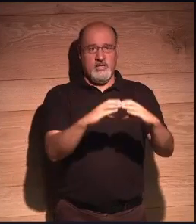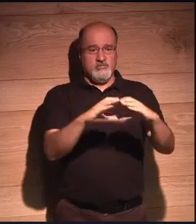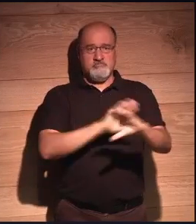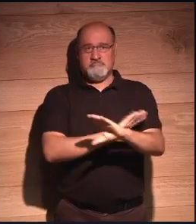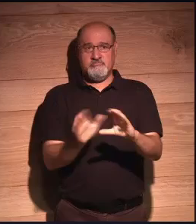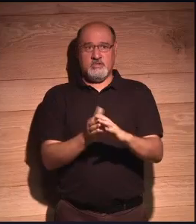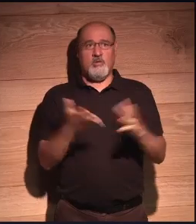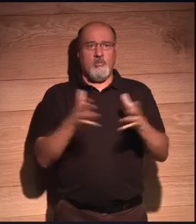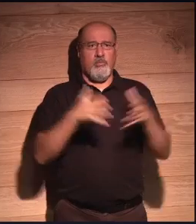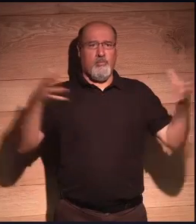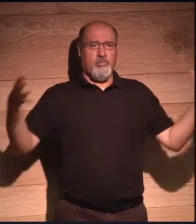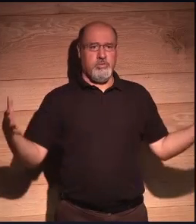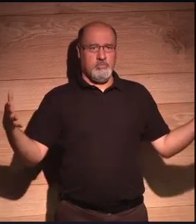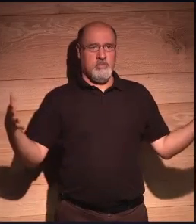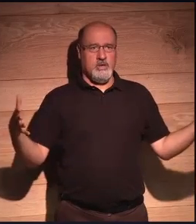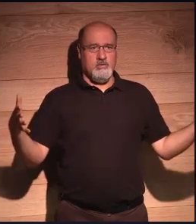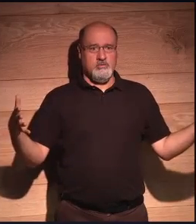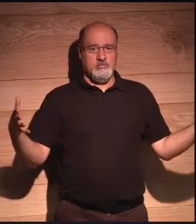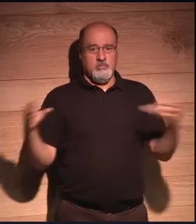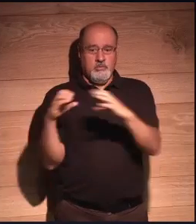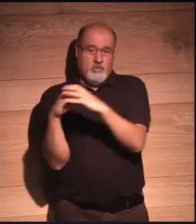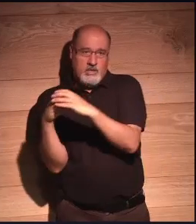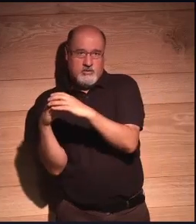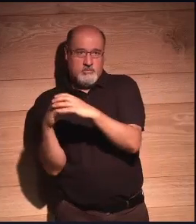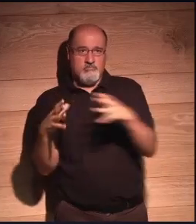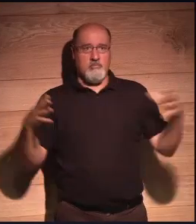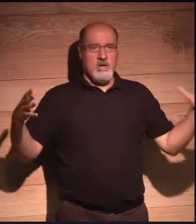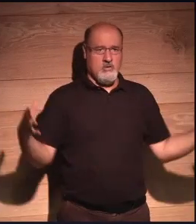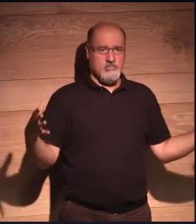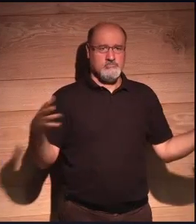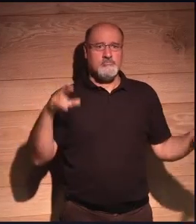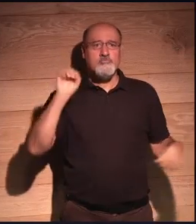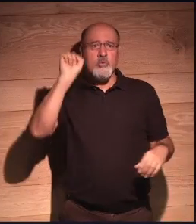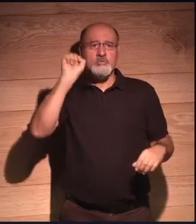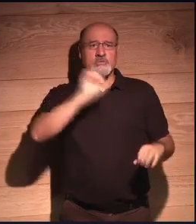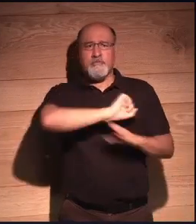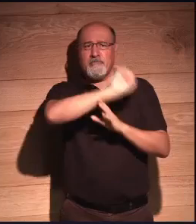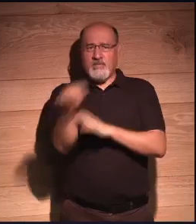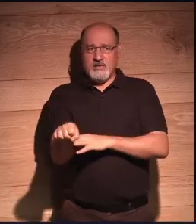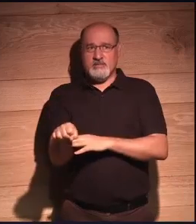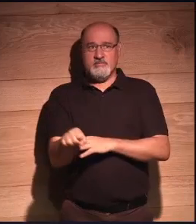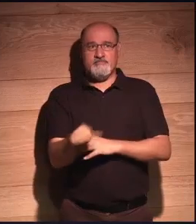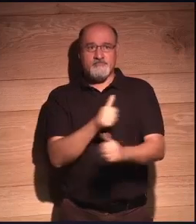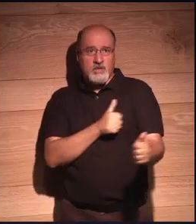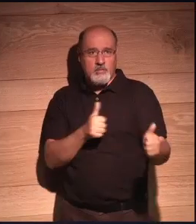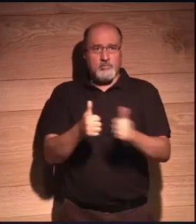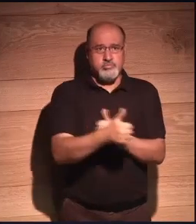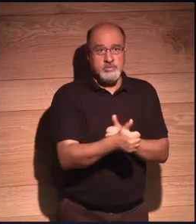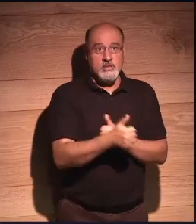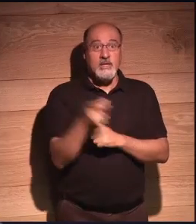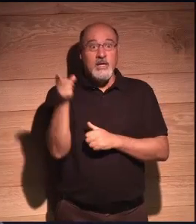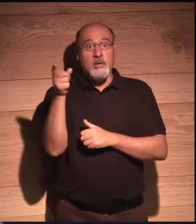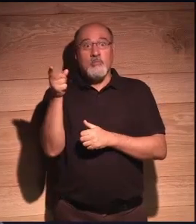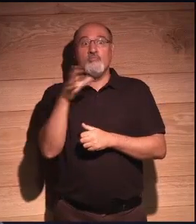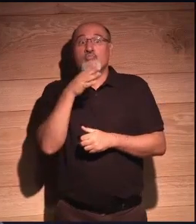los rusos en órbita, era un balón frente a un pomelo. Por lo tanto, eso los americanos se pusieron